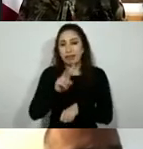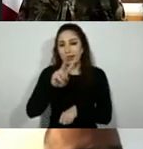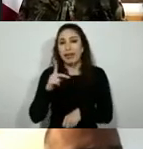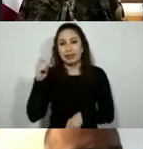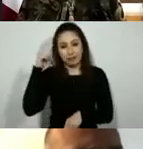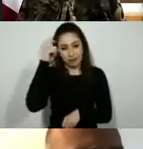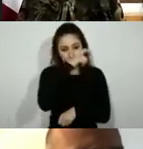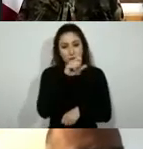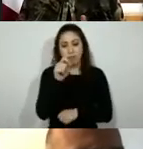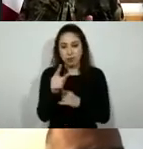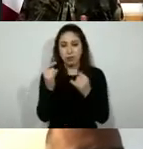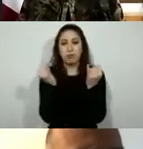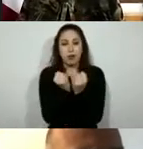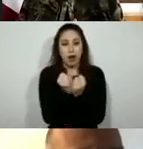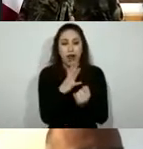se han atendido